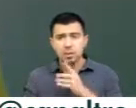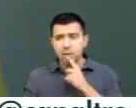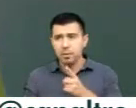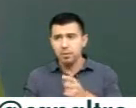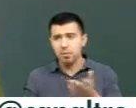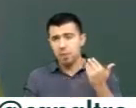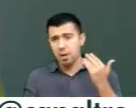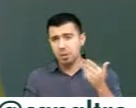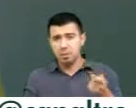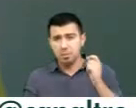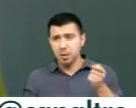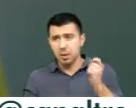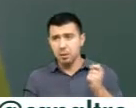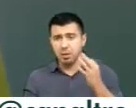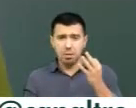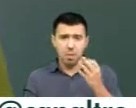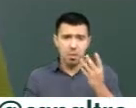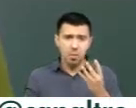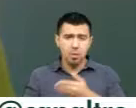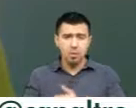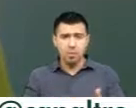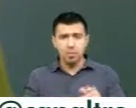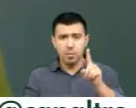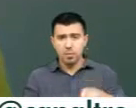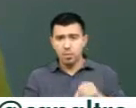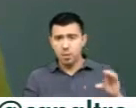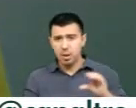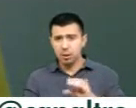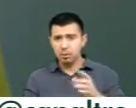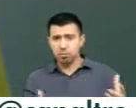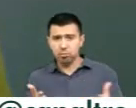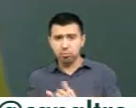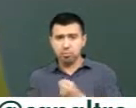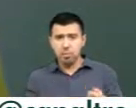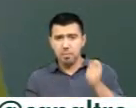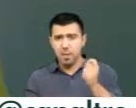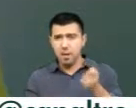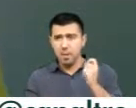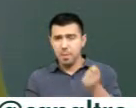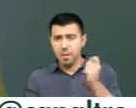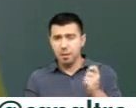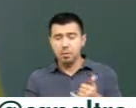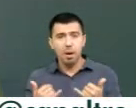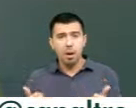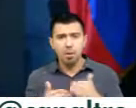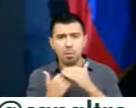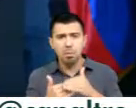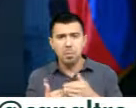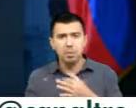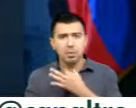porcentaje de tres a cuatro millones de pesos mensuales ahora el ingreso pesquero mensual no nos llega ni al salario mínimo